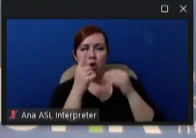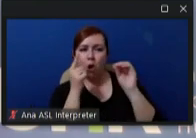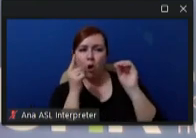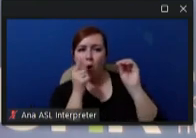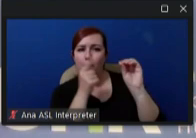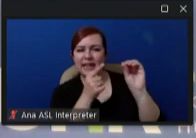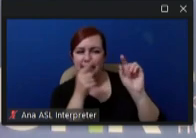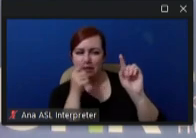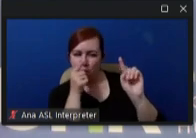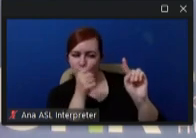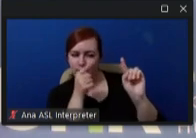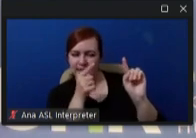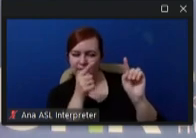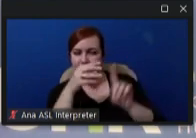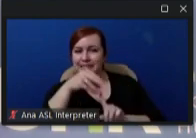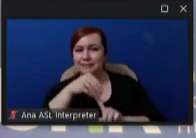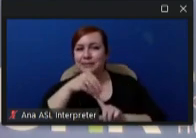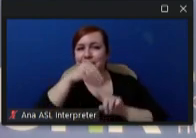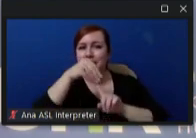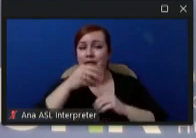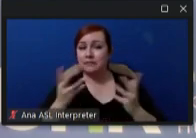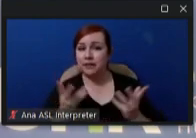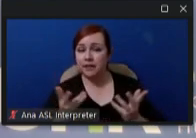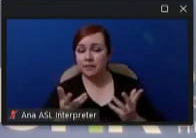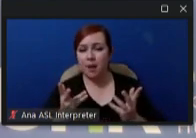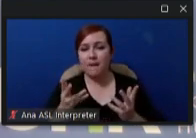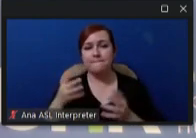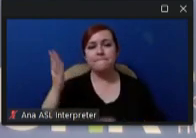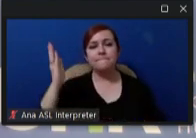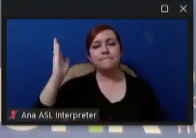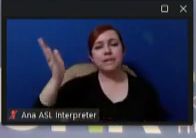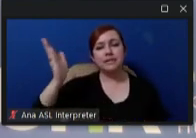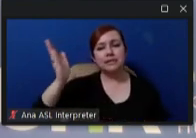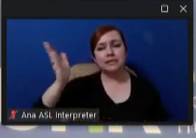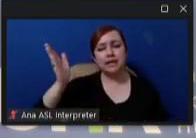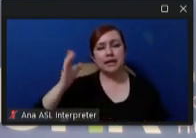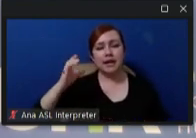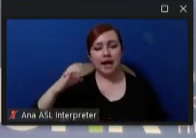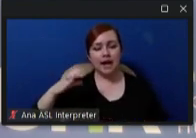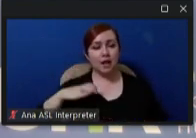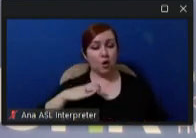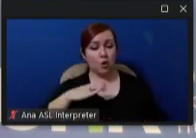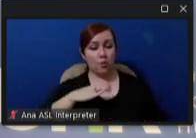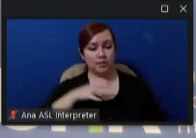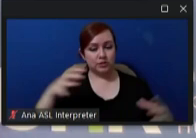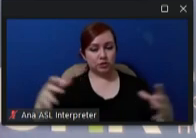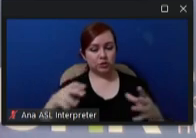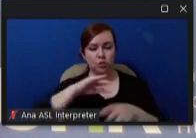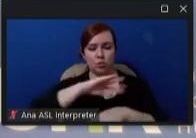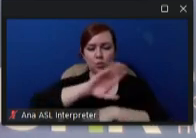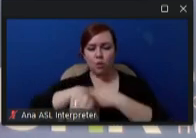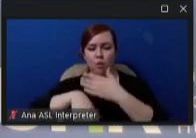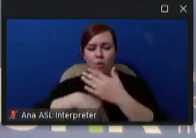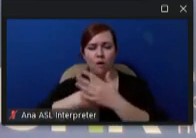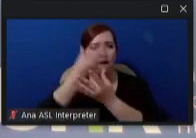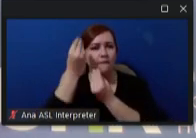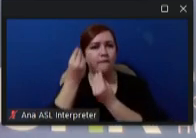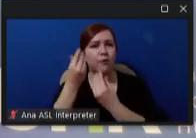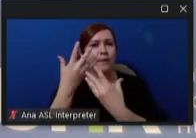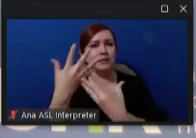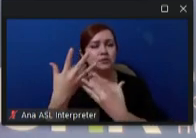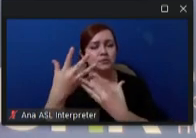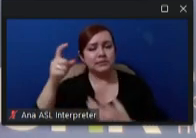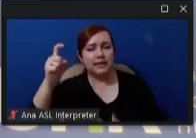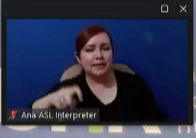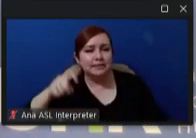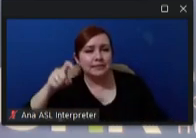es presentar a la Comisión toda la información que sea necesaria, que